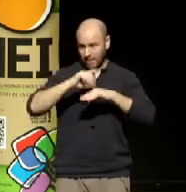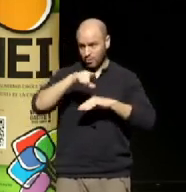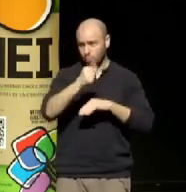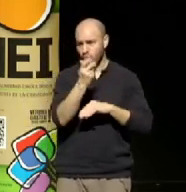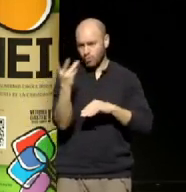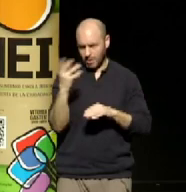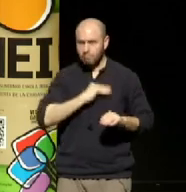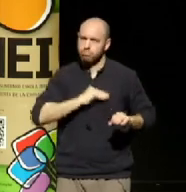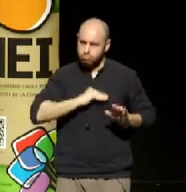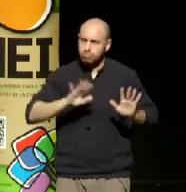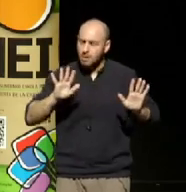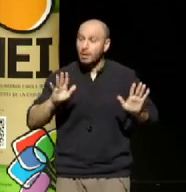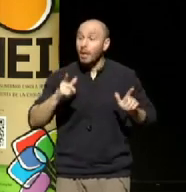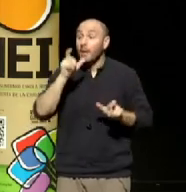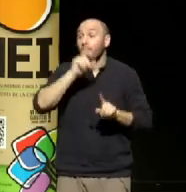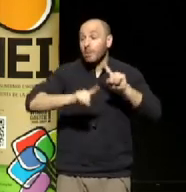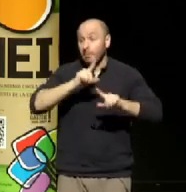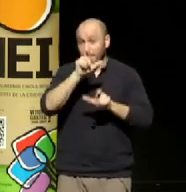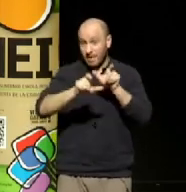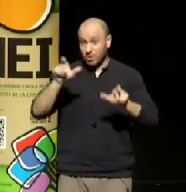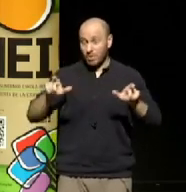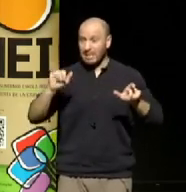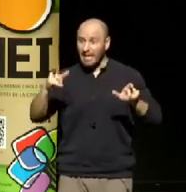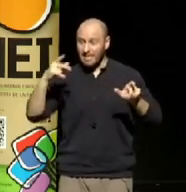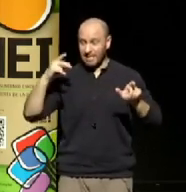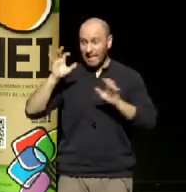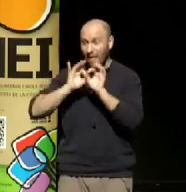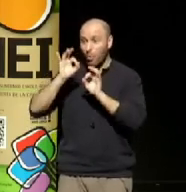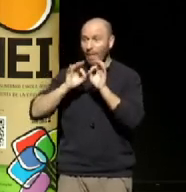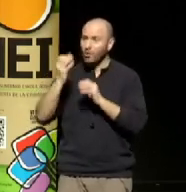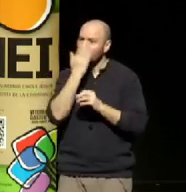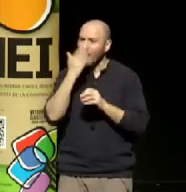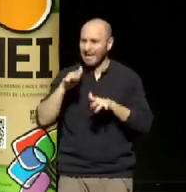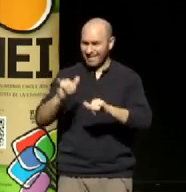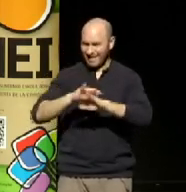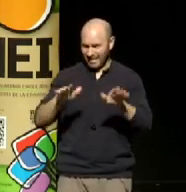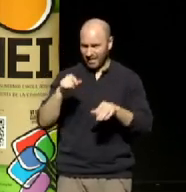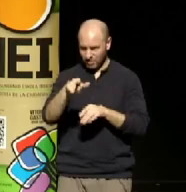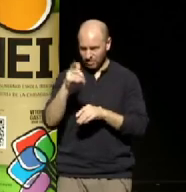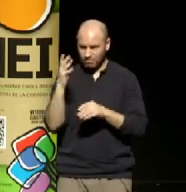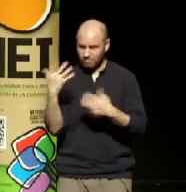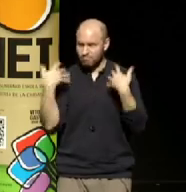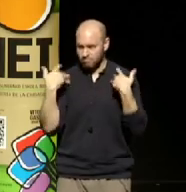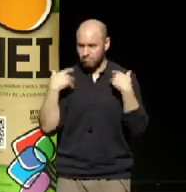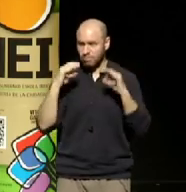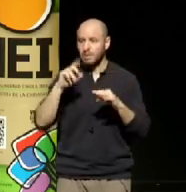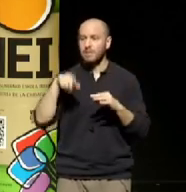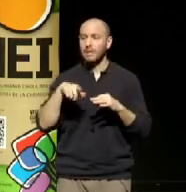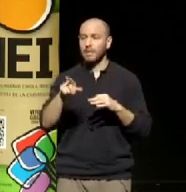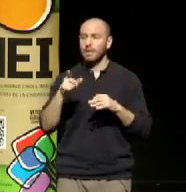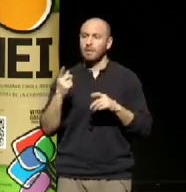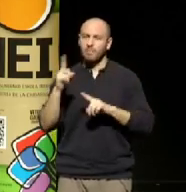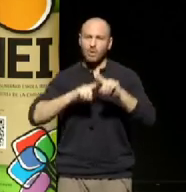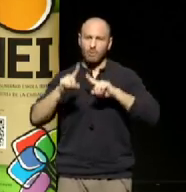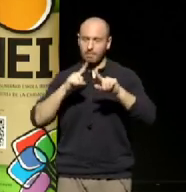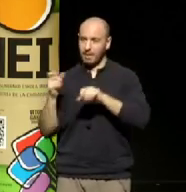pero mi problema es que hay gente que ni siquiera sale con el graduado escolar, eso es carne de cañón de ETT. Tenemos un problema de emancipación tremendo por algo que no hemos sido